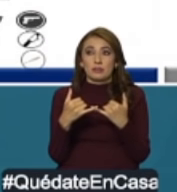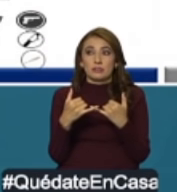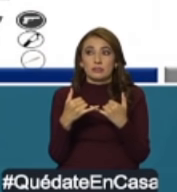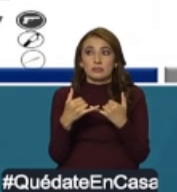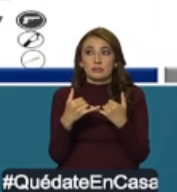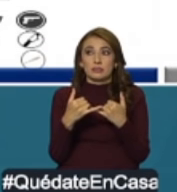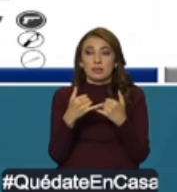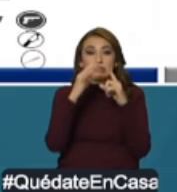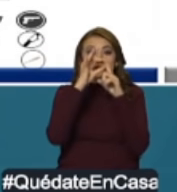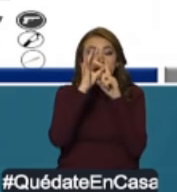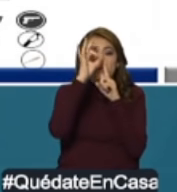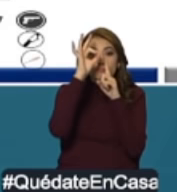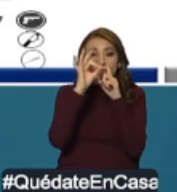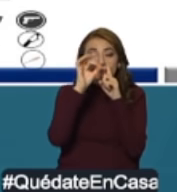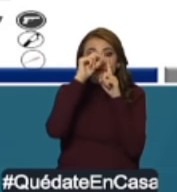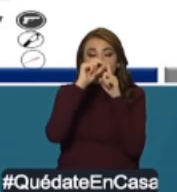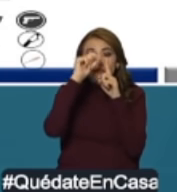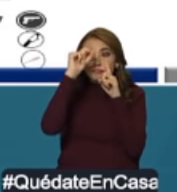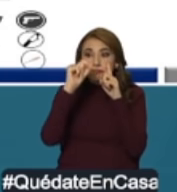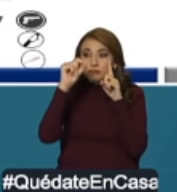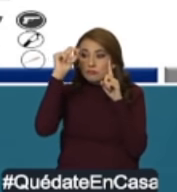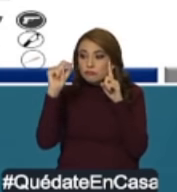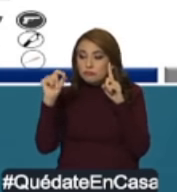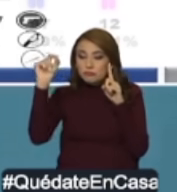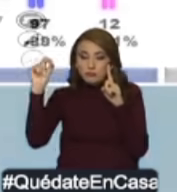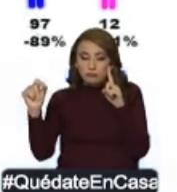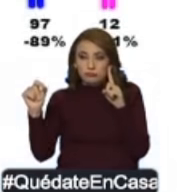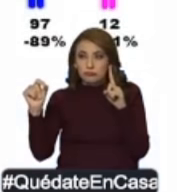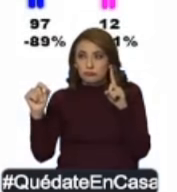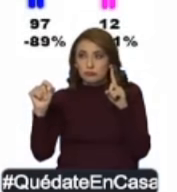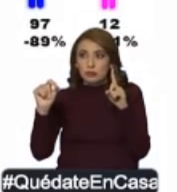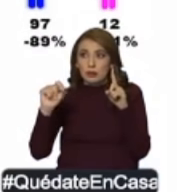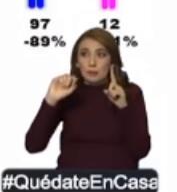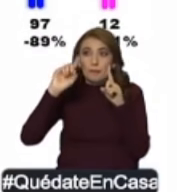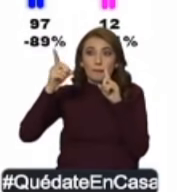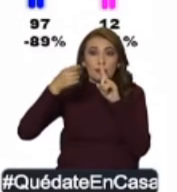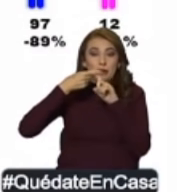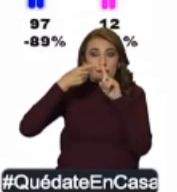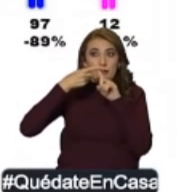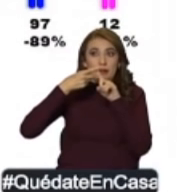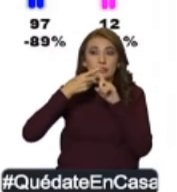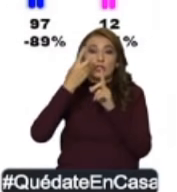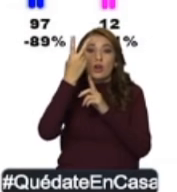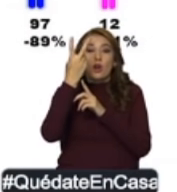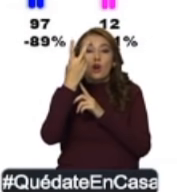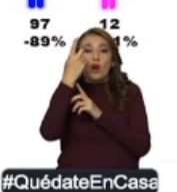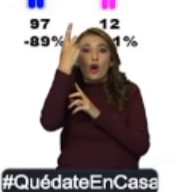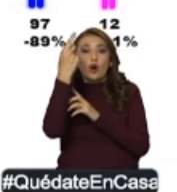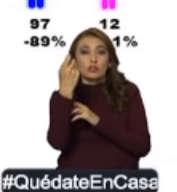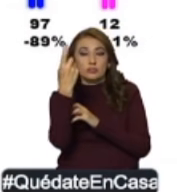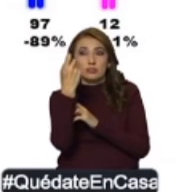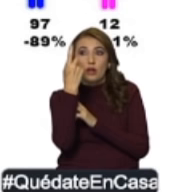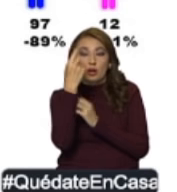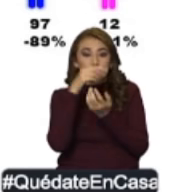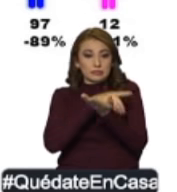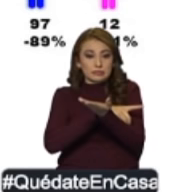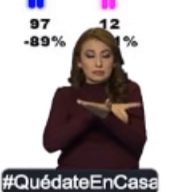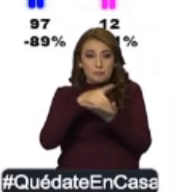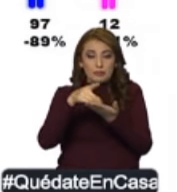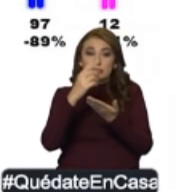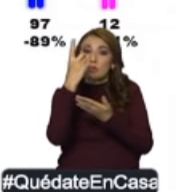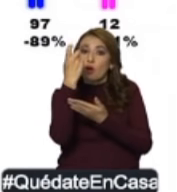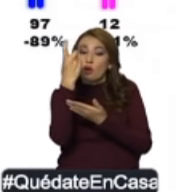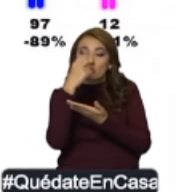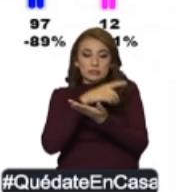ritmograma, miramos que en las 11 primeras semanas que constituyen los 2 primeros meses